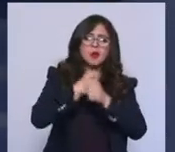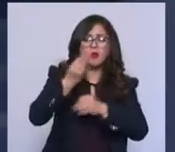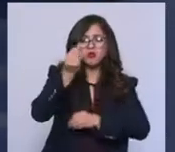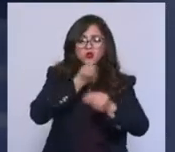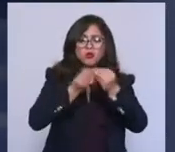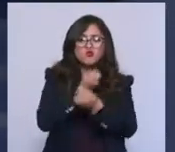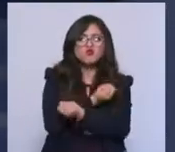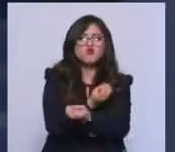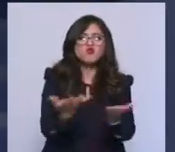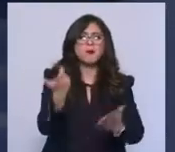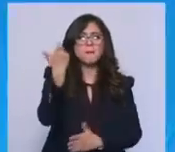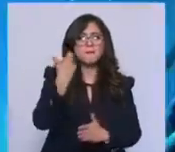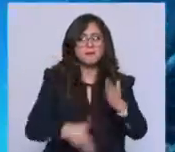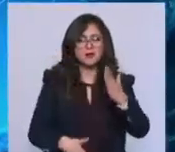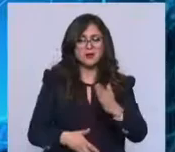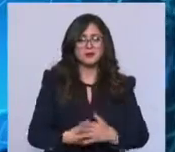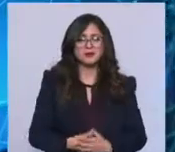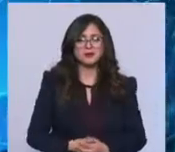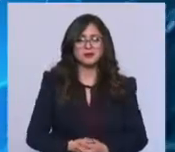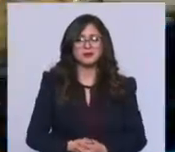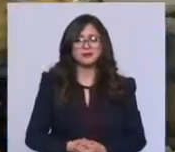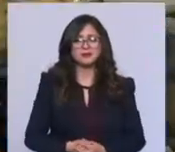costo. Vamos a conocerlo.